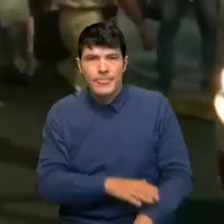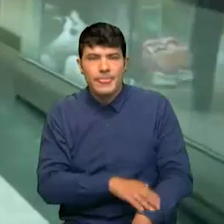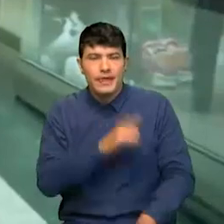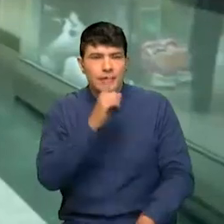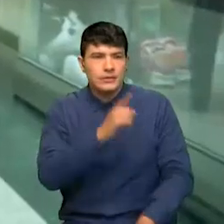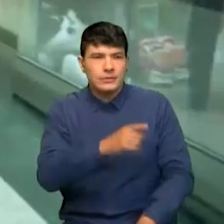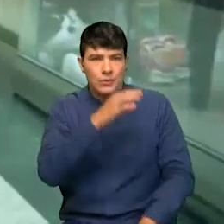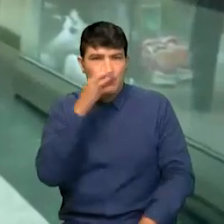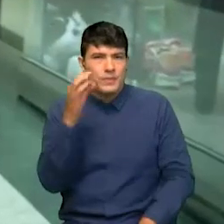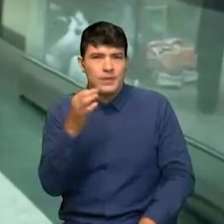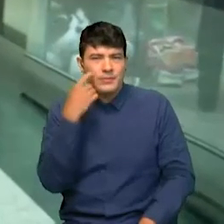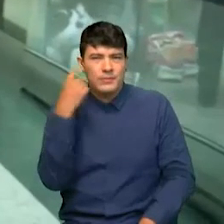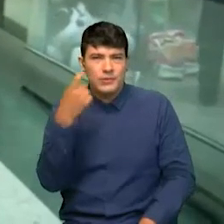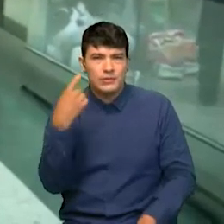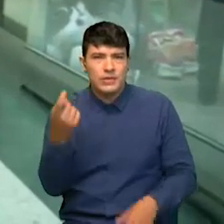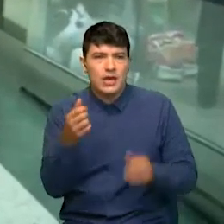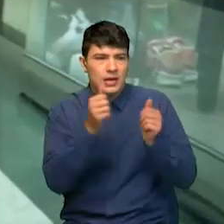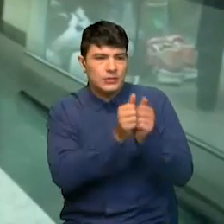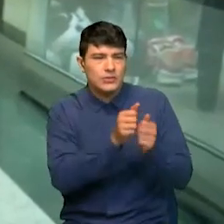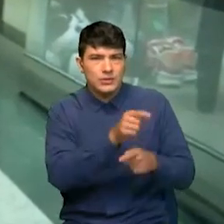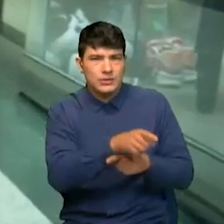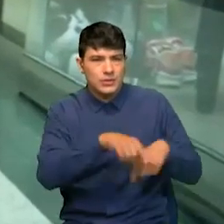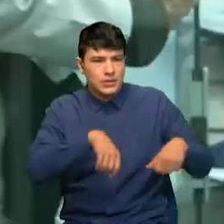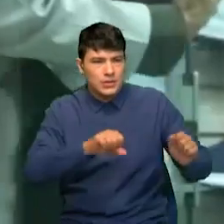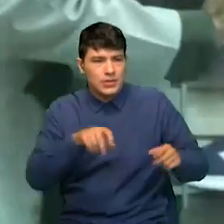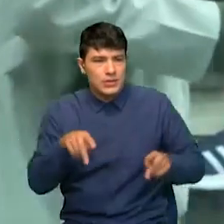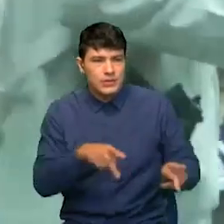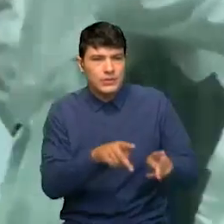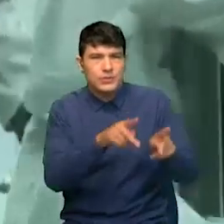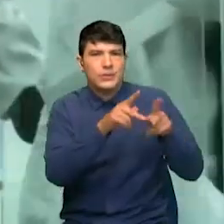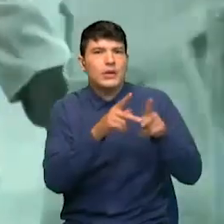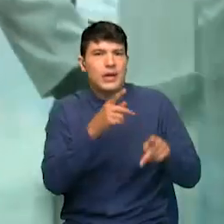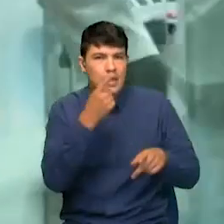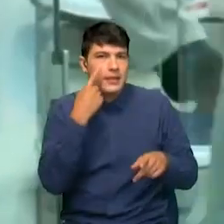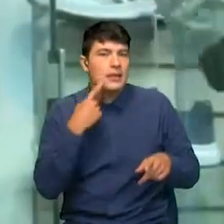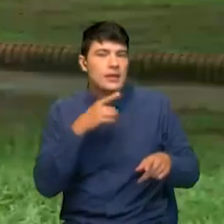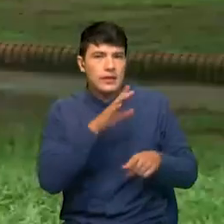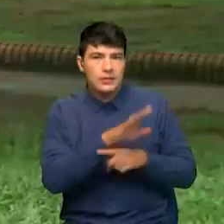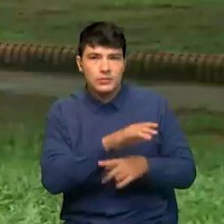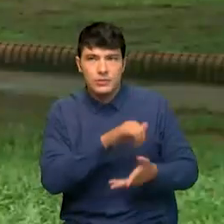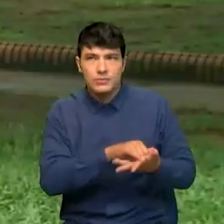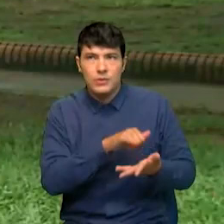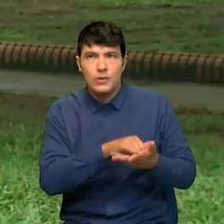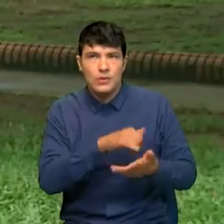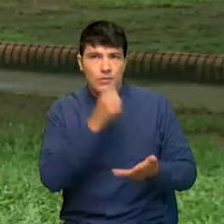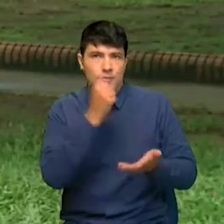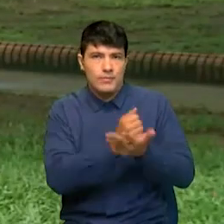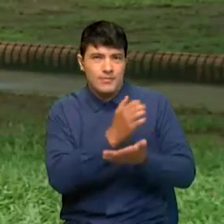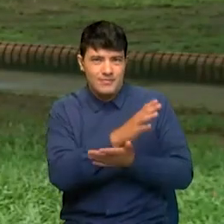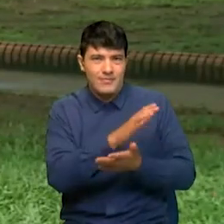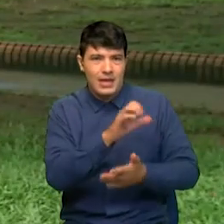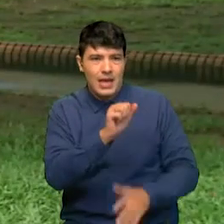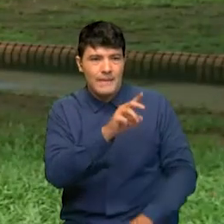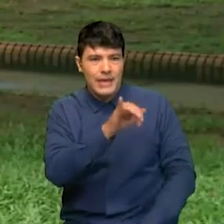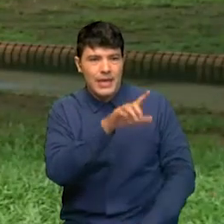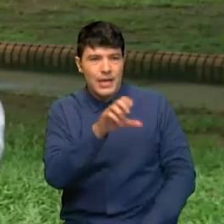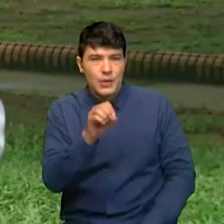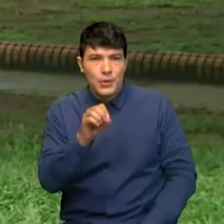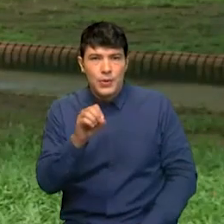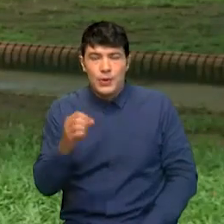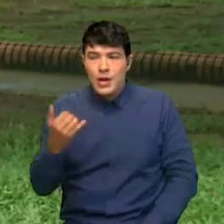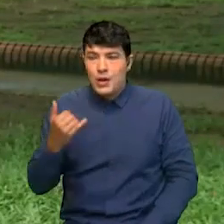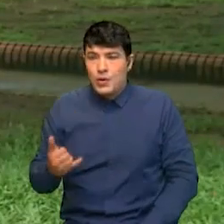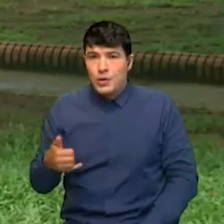que acompañó ayer secta mía al centro comercial el día del homicidio de camino a este hombre de la